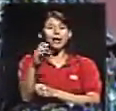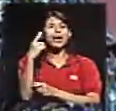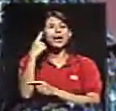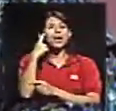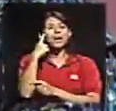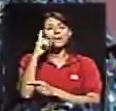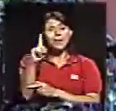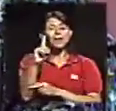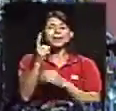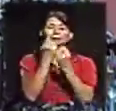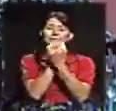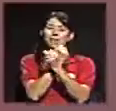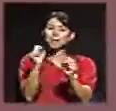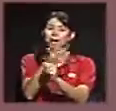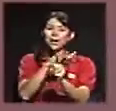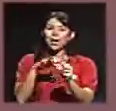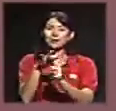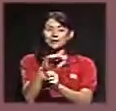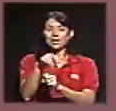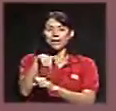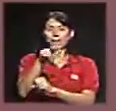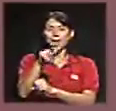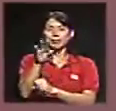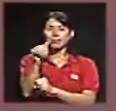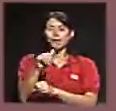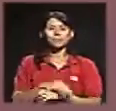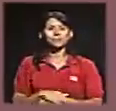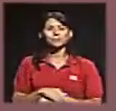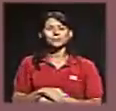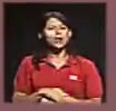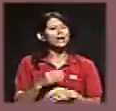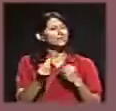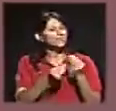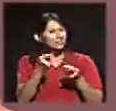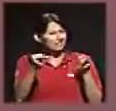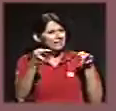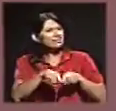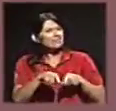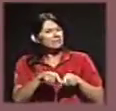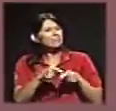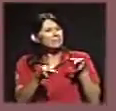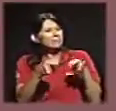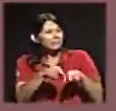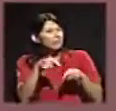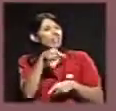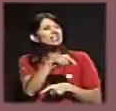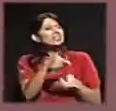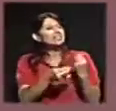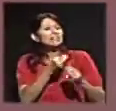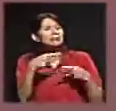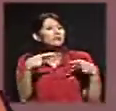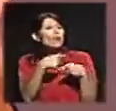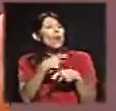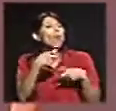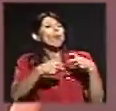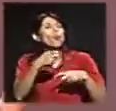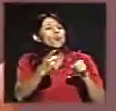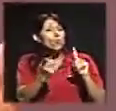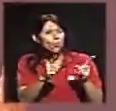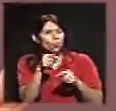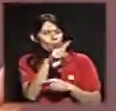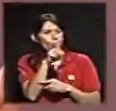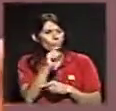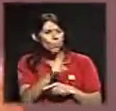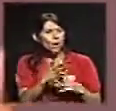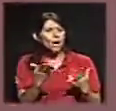la Isla Plata. ¿Qué es lo que está ocurriendo allí? ¿Por qué hay este conflicto? ¿Qué es lo que ha llevado